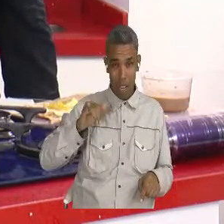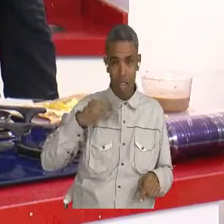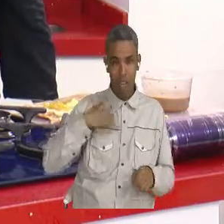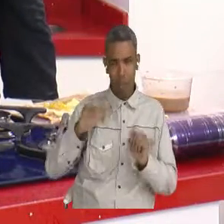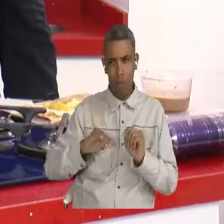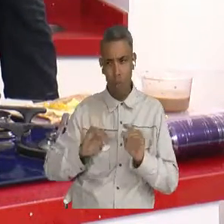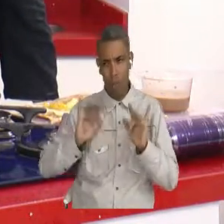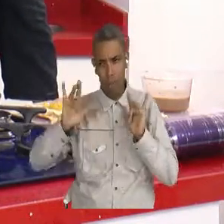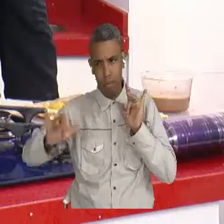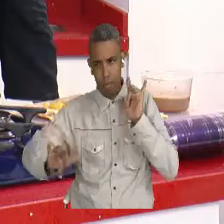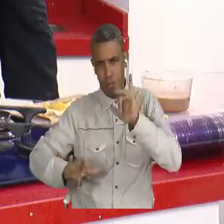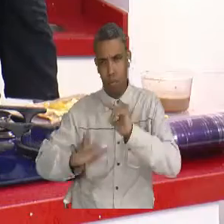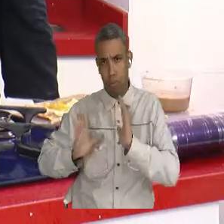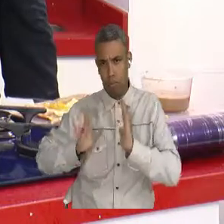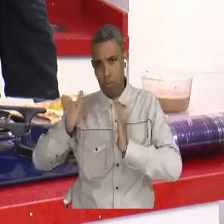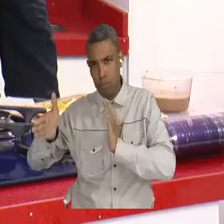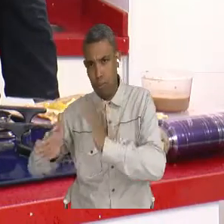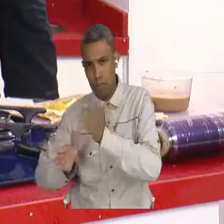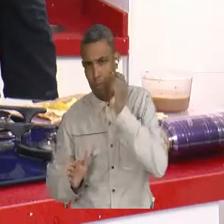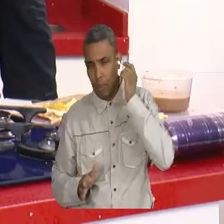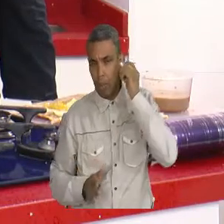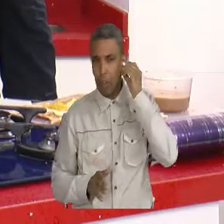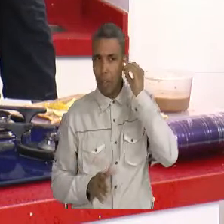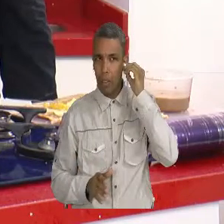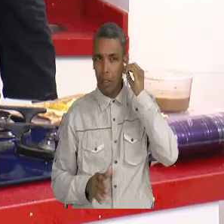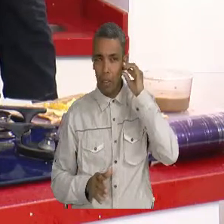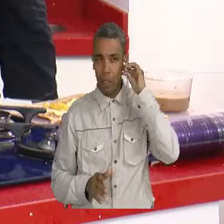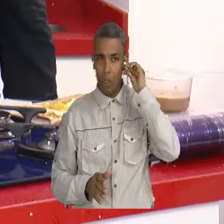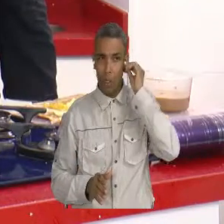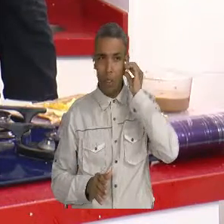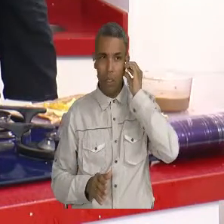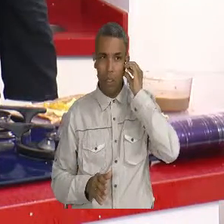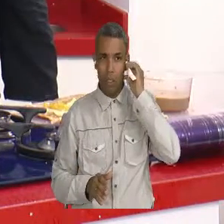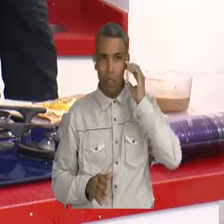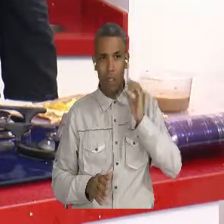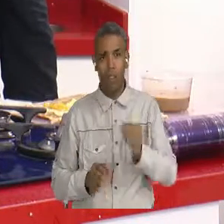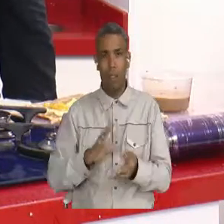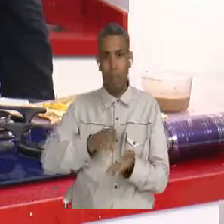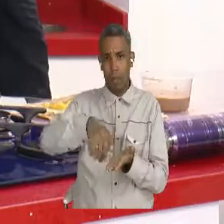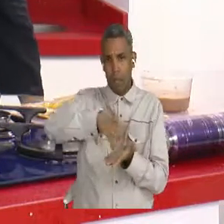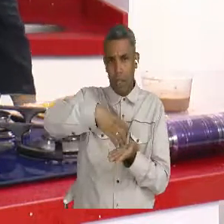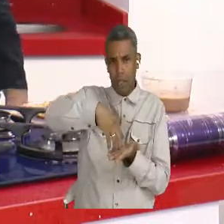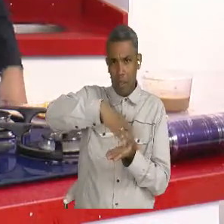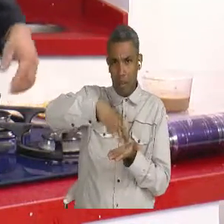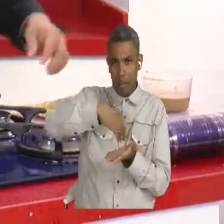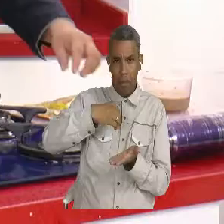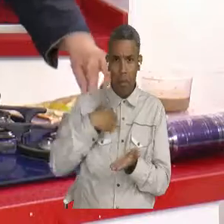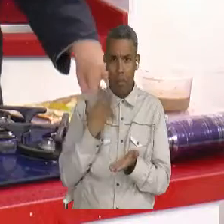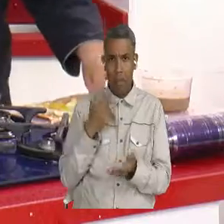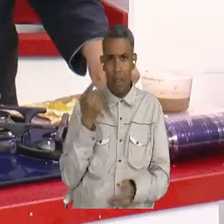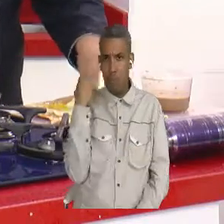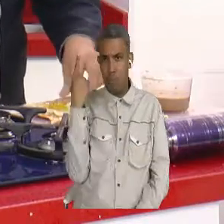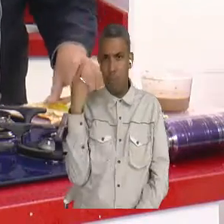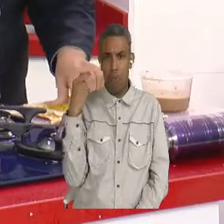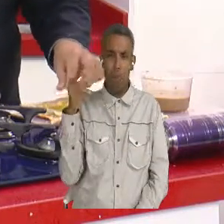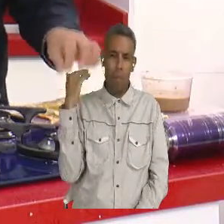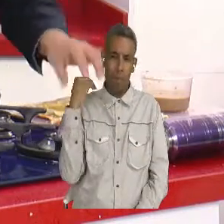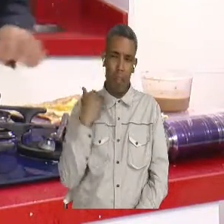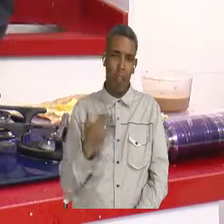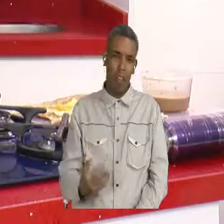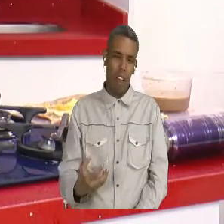que pues yo soy el único que he sido ganador de esa categoría a nivel de Santander y tengo pues ese privilegio de